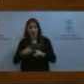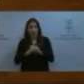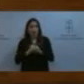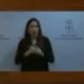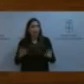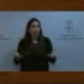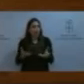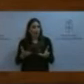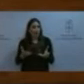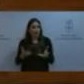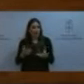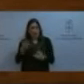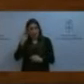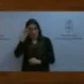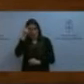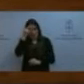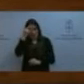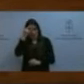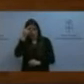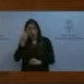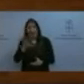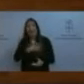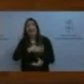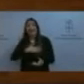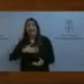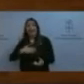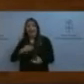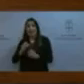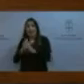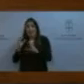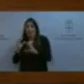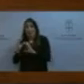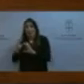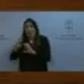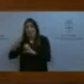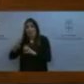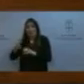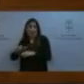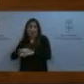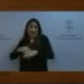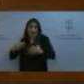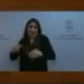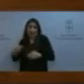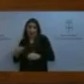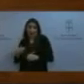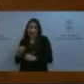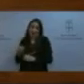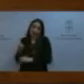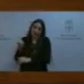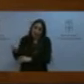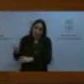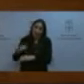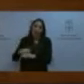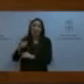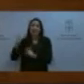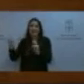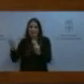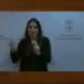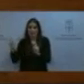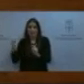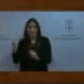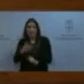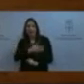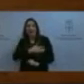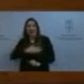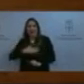para Cabrales y de un refuerzo con una ambulancia convencional para Llanes. Esto es lo que deseamos y esto es lo que queremos